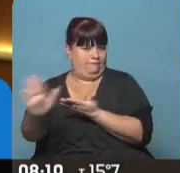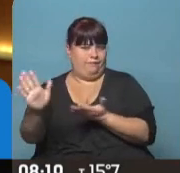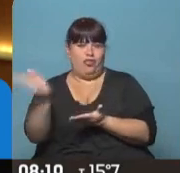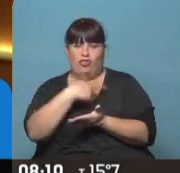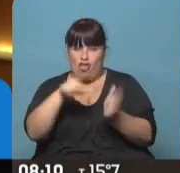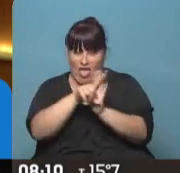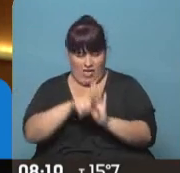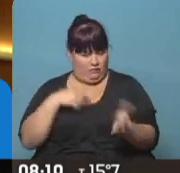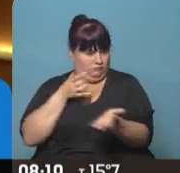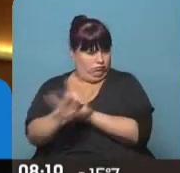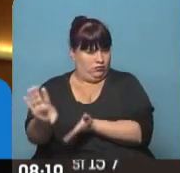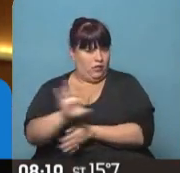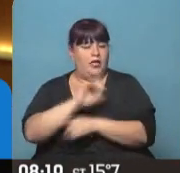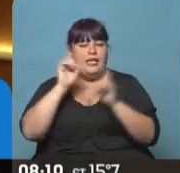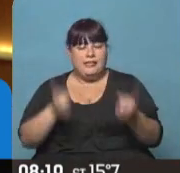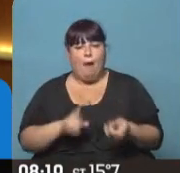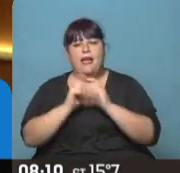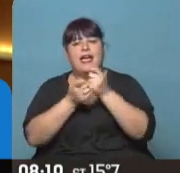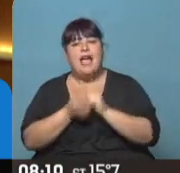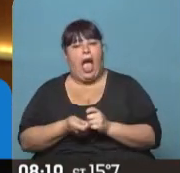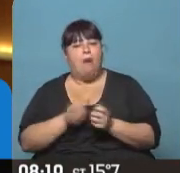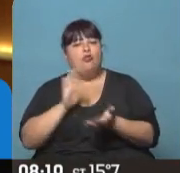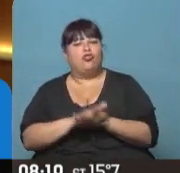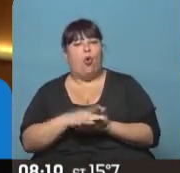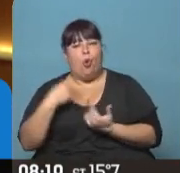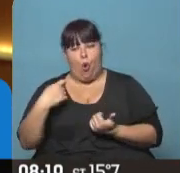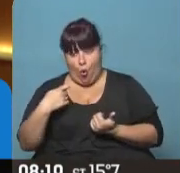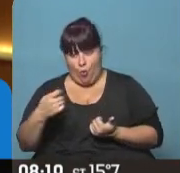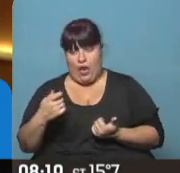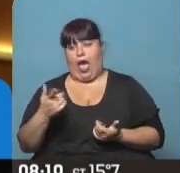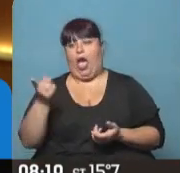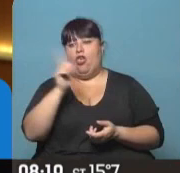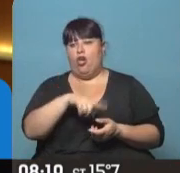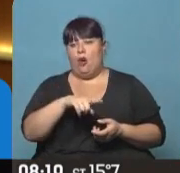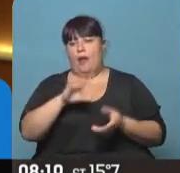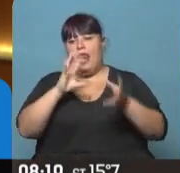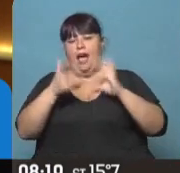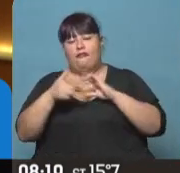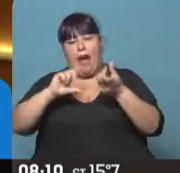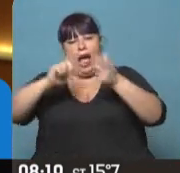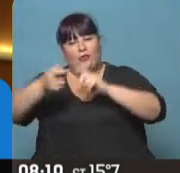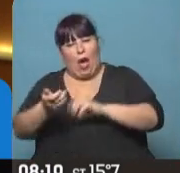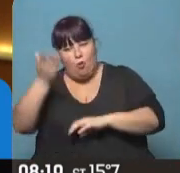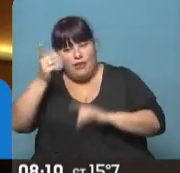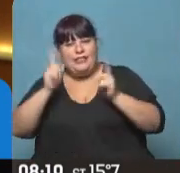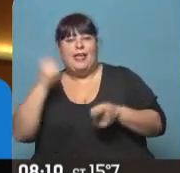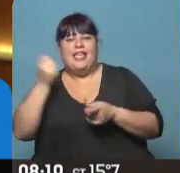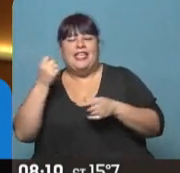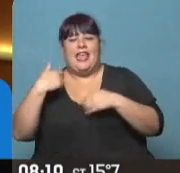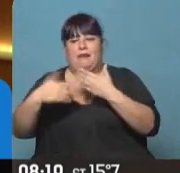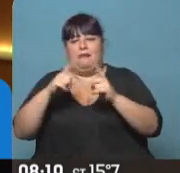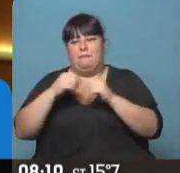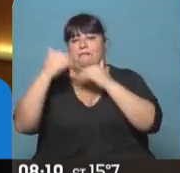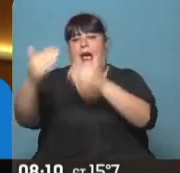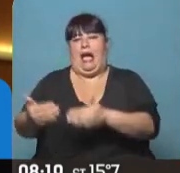a todas estas medidas, también a las modificaciones jubilatorias, ¿no? Tanto al mecanismo de actualización como el intento de avanzar